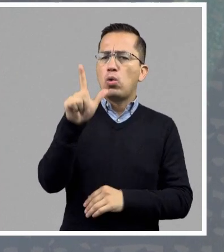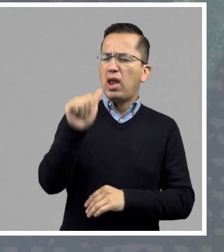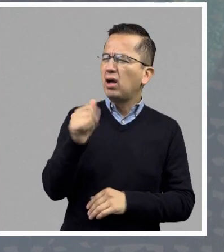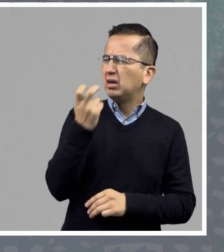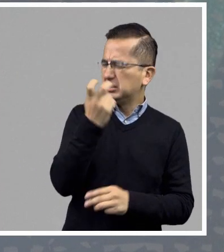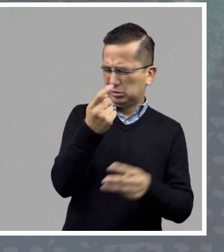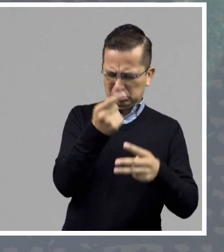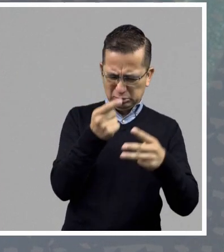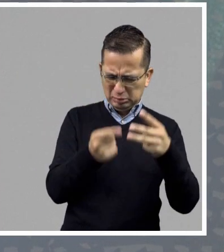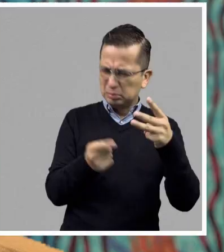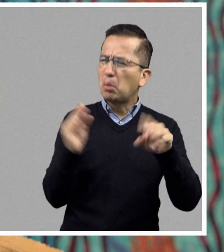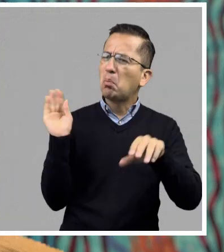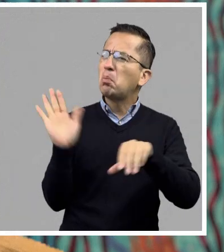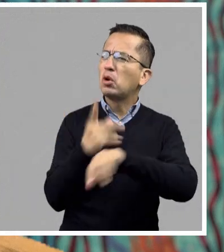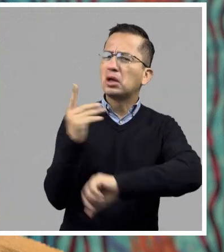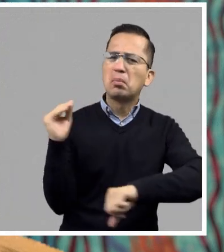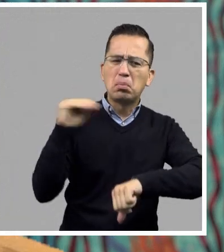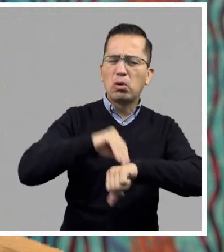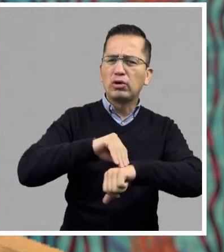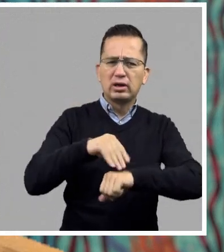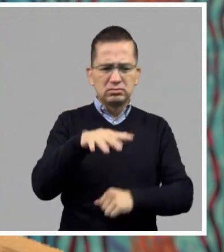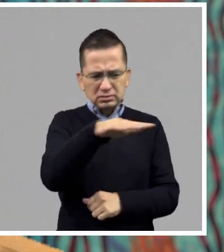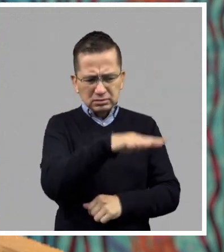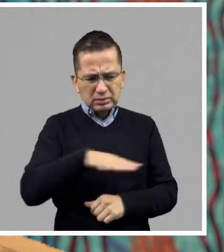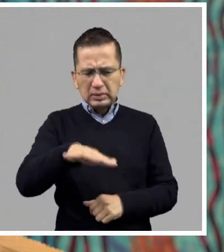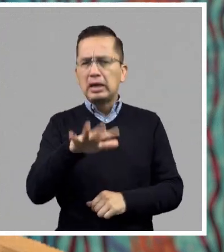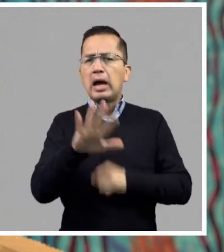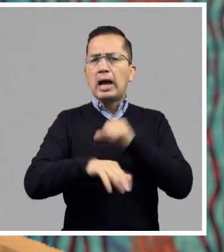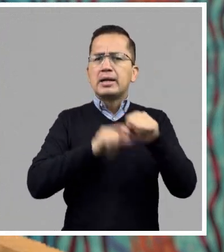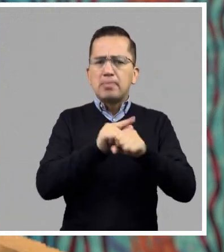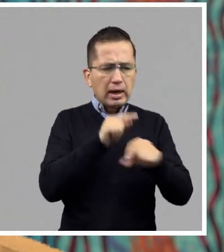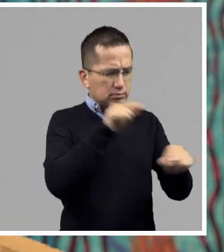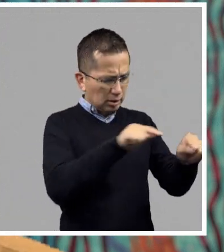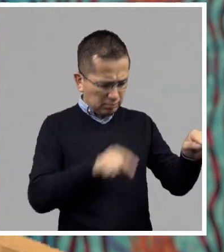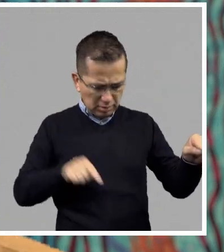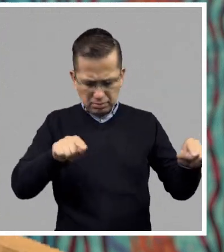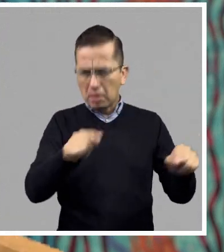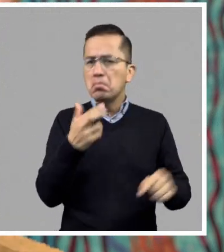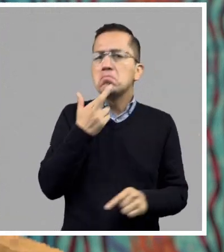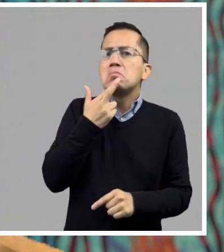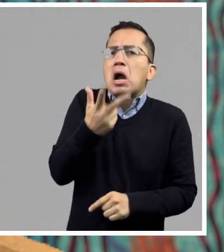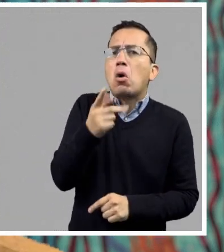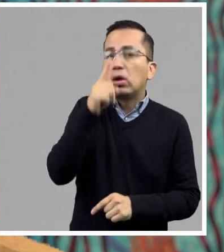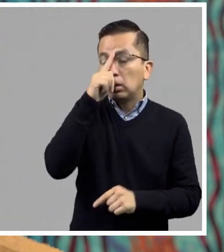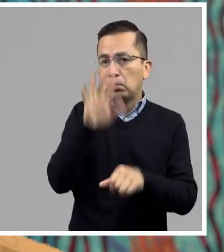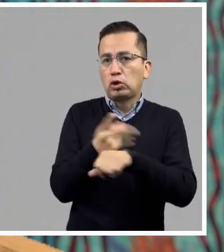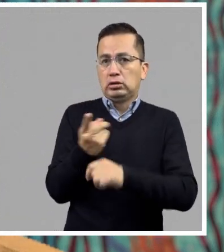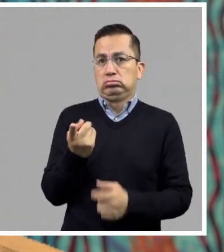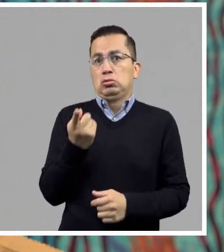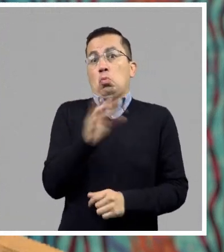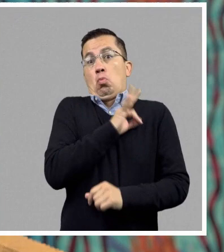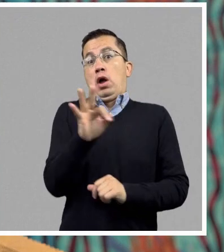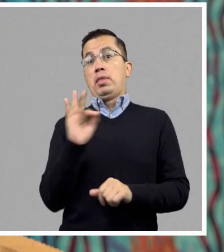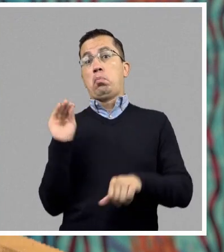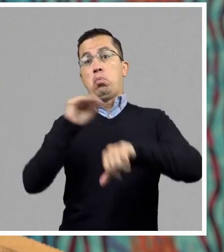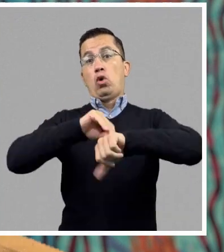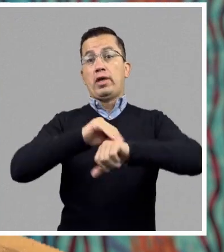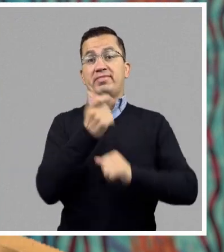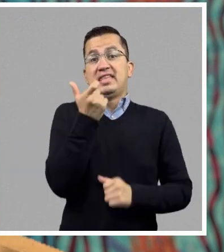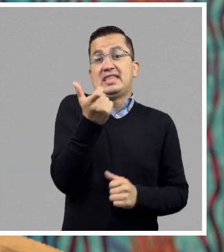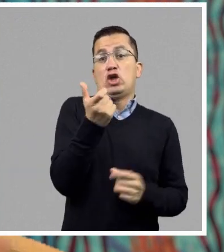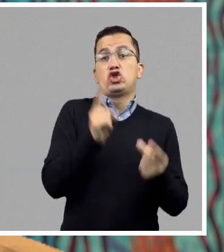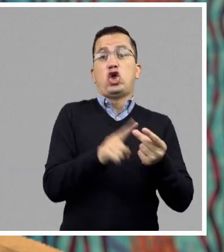la tortuga baula número uno por qué decidiste poner animales en vez de por ejemplo flujos de dinero o de drogas y